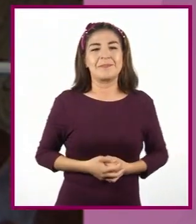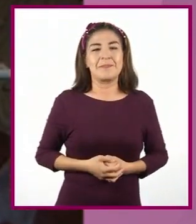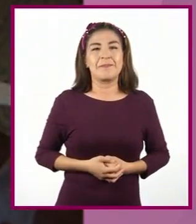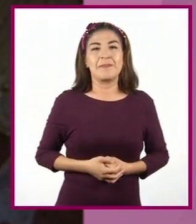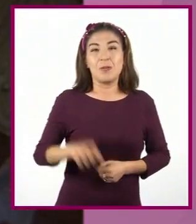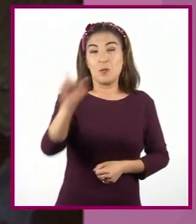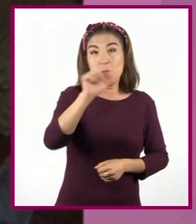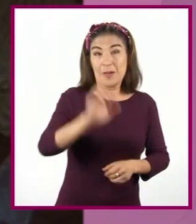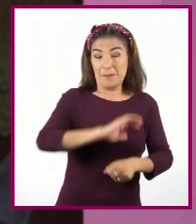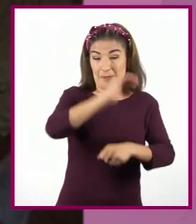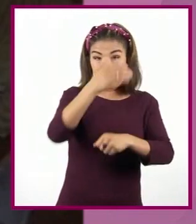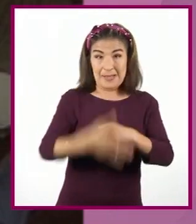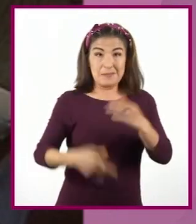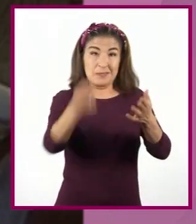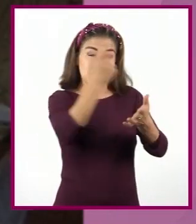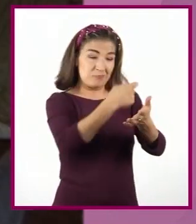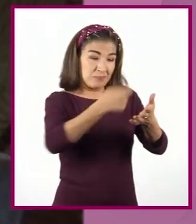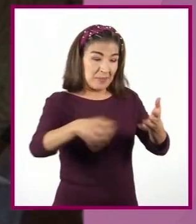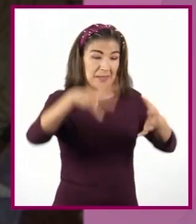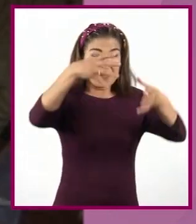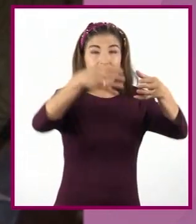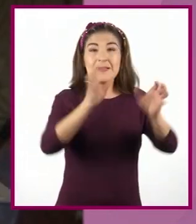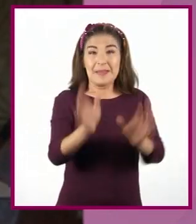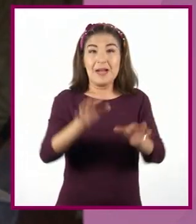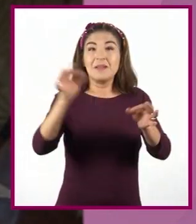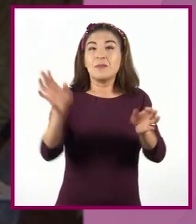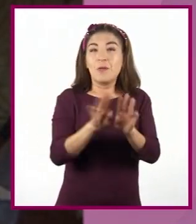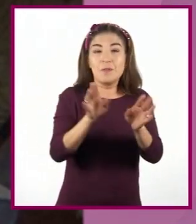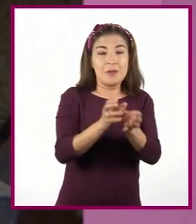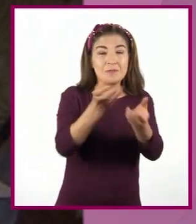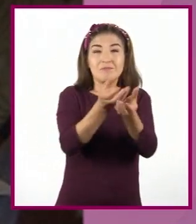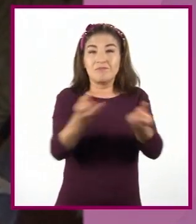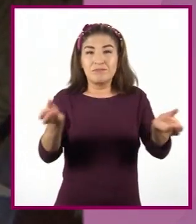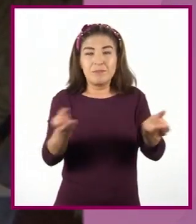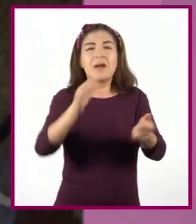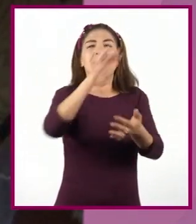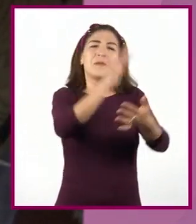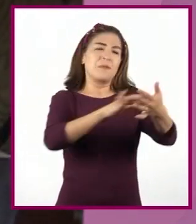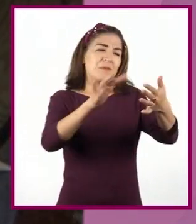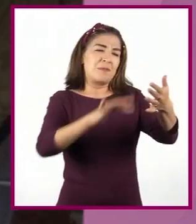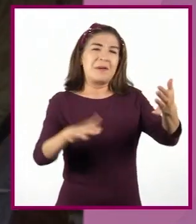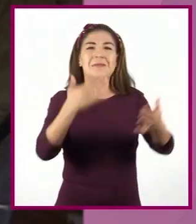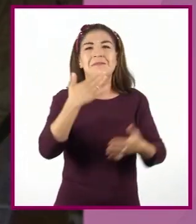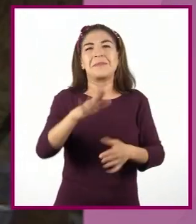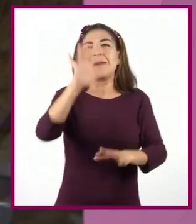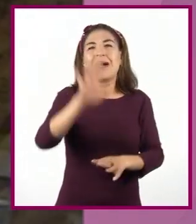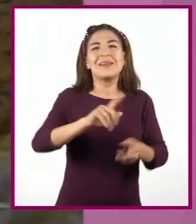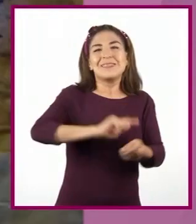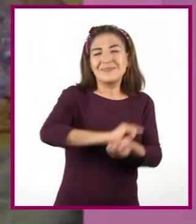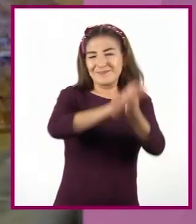Cuando terminaba la compostura, se leía el cuento tan bien que parecía otro.